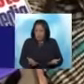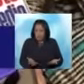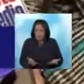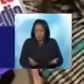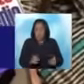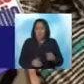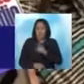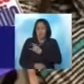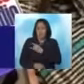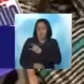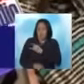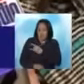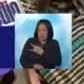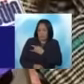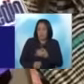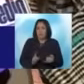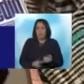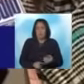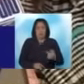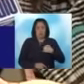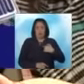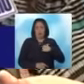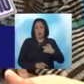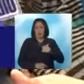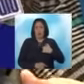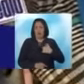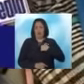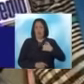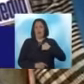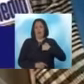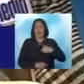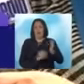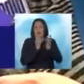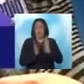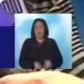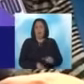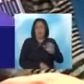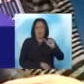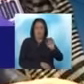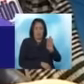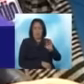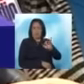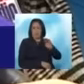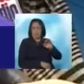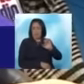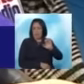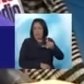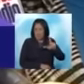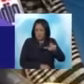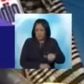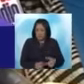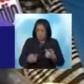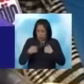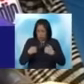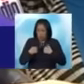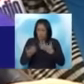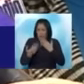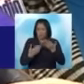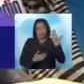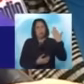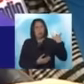En las universidades. Yo, señores, yo he sido alumno de Abimael Guzmán y estoy hablando del